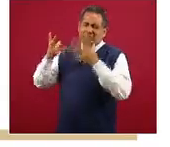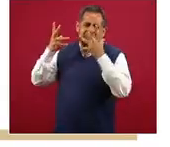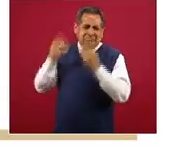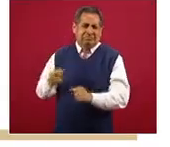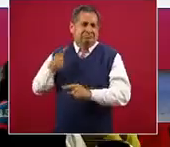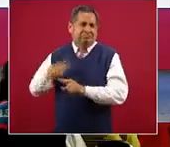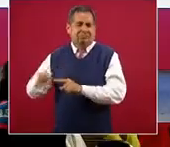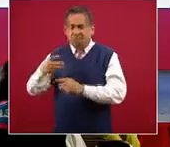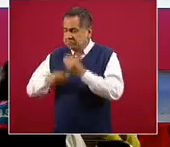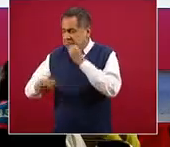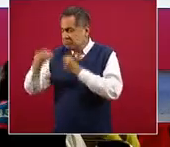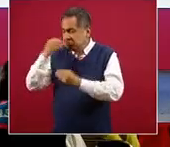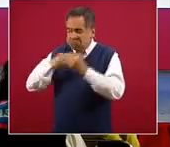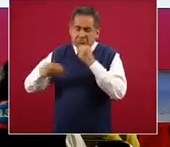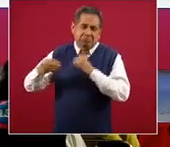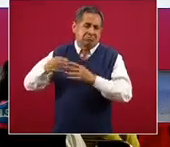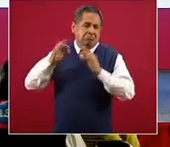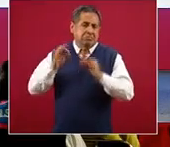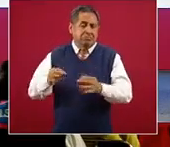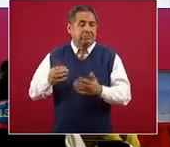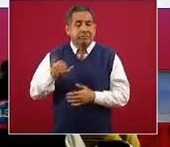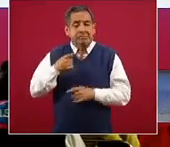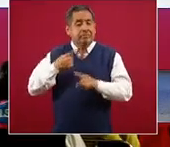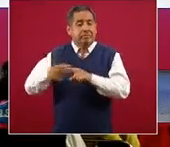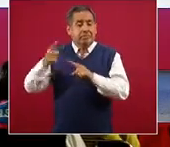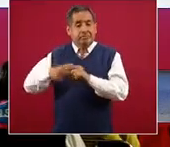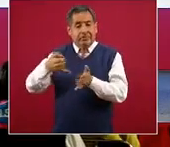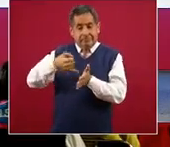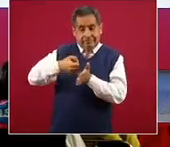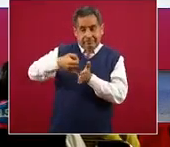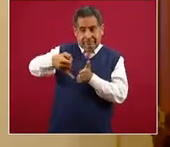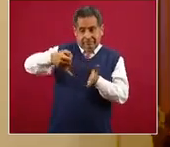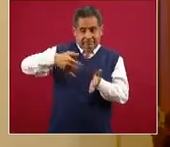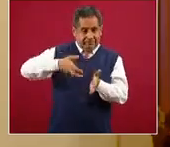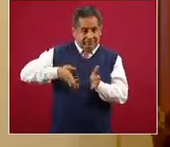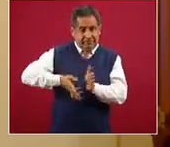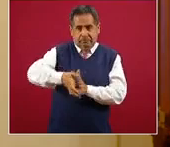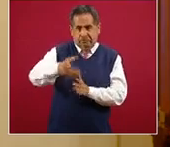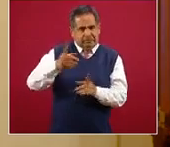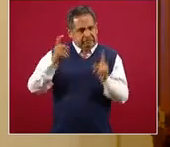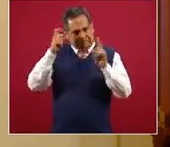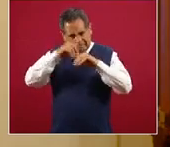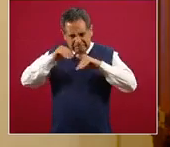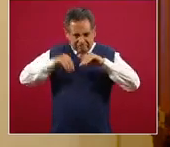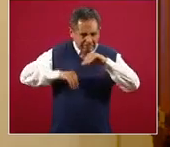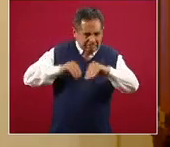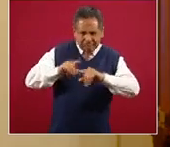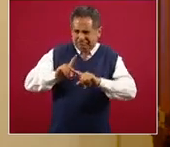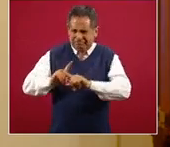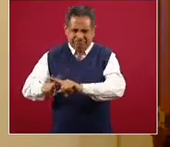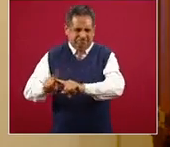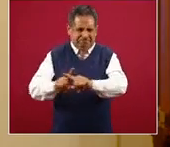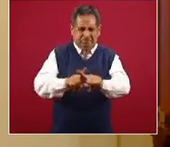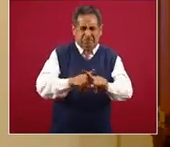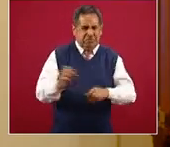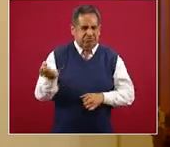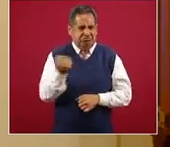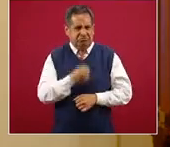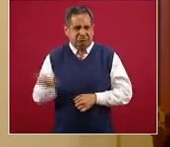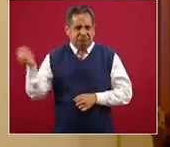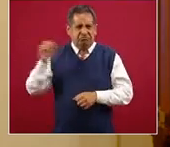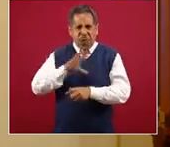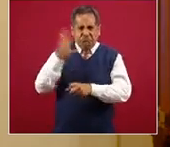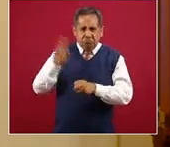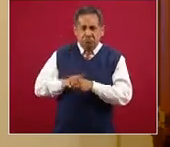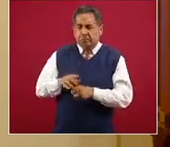alimenticias y el desarrollo de sistemas agrícolas complejos, diversificados, altamente productivos